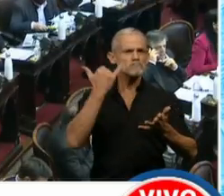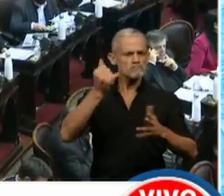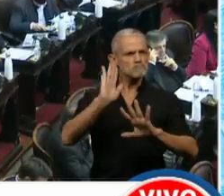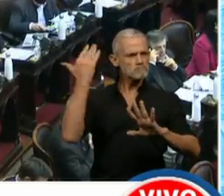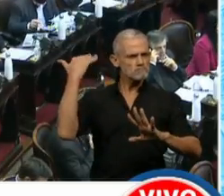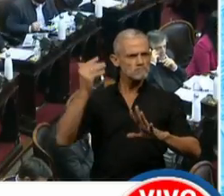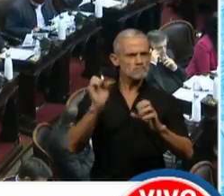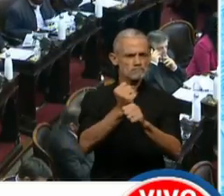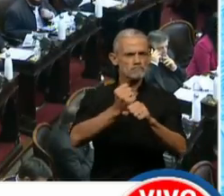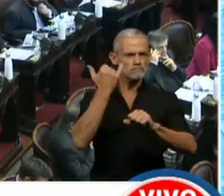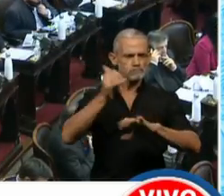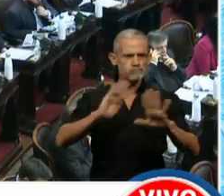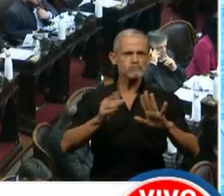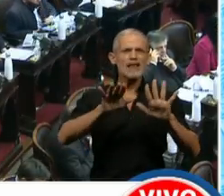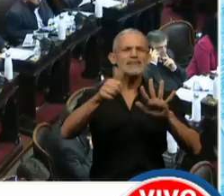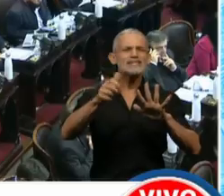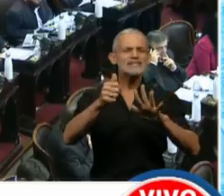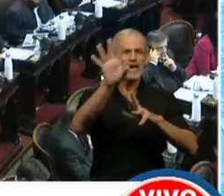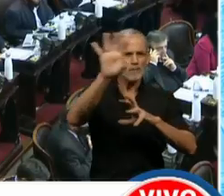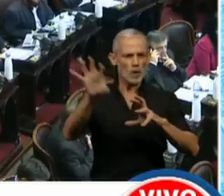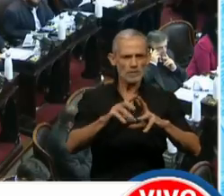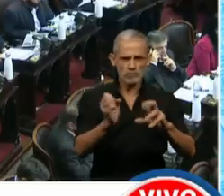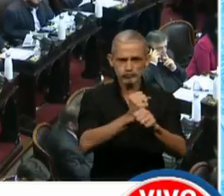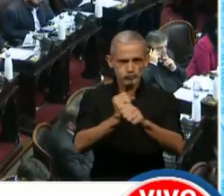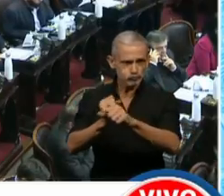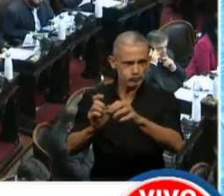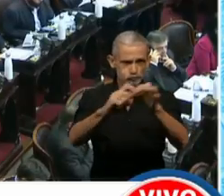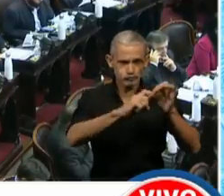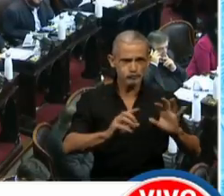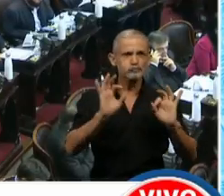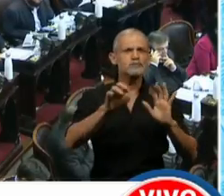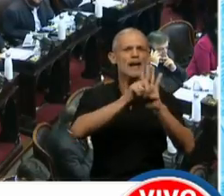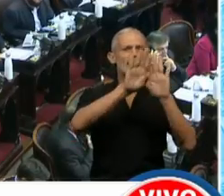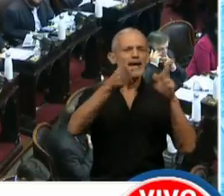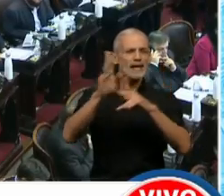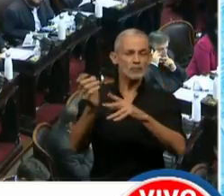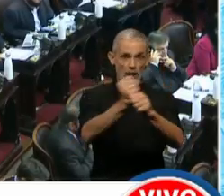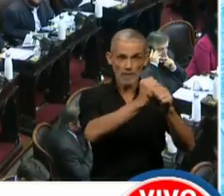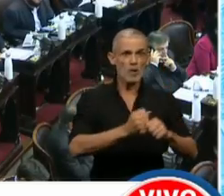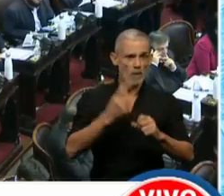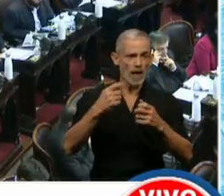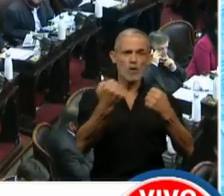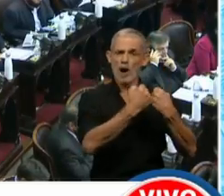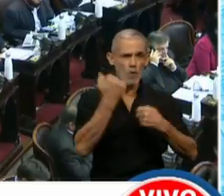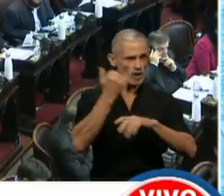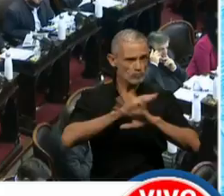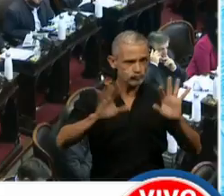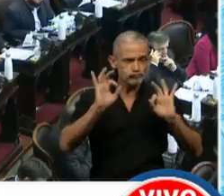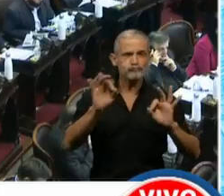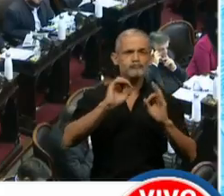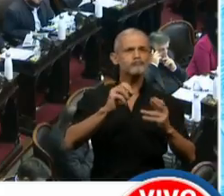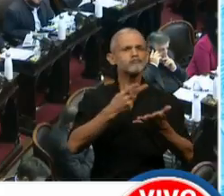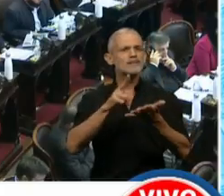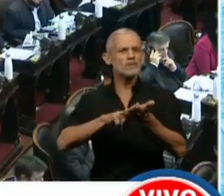ratificado por 16 provincias cuyas legislaturas se habían aprobado el consenso y que había